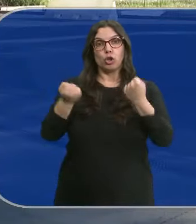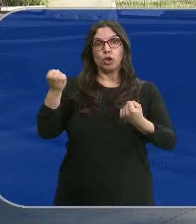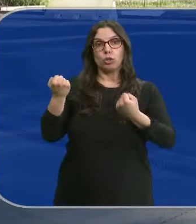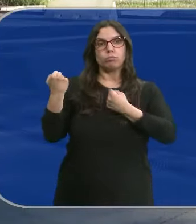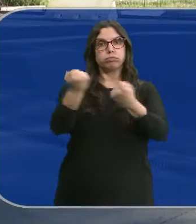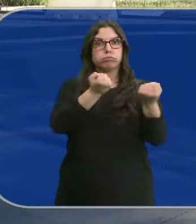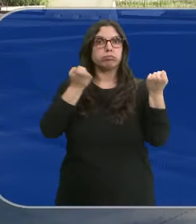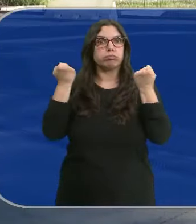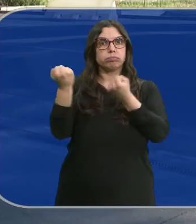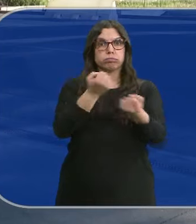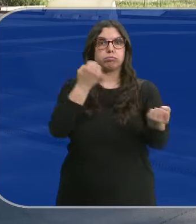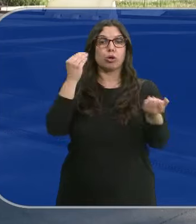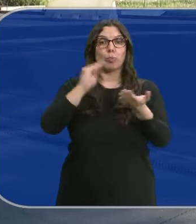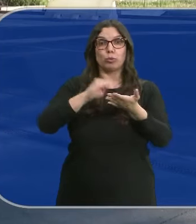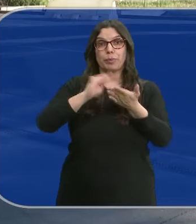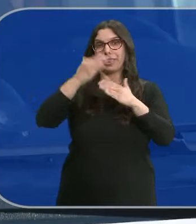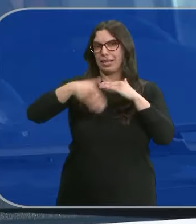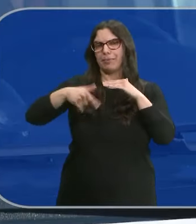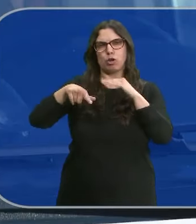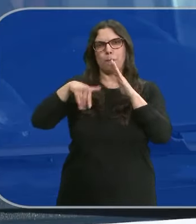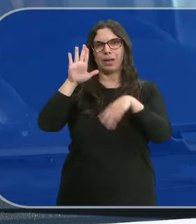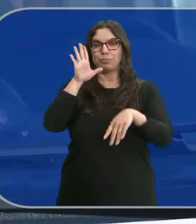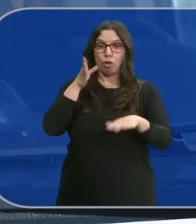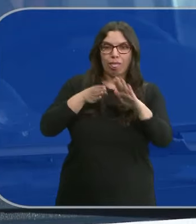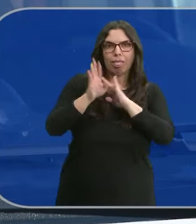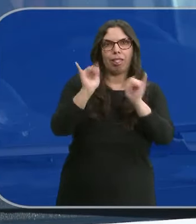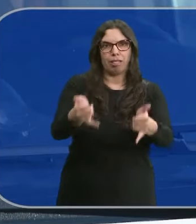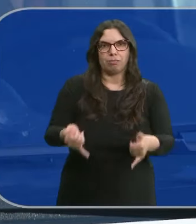suelen pasarse de los límites permitidos.